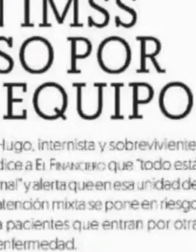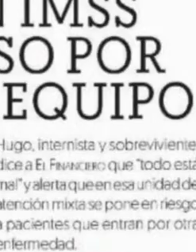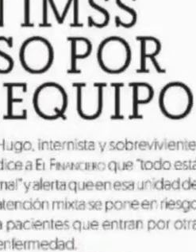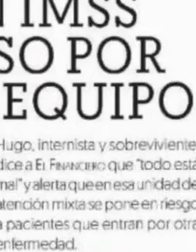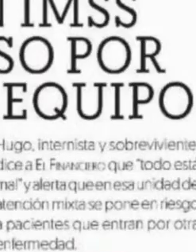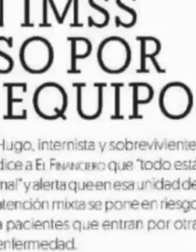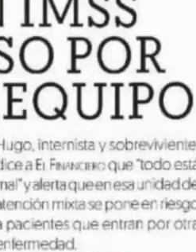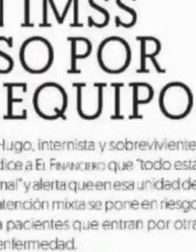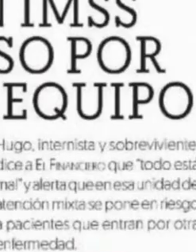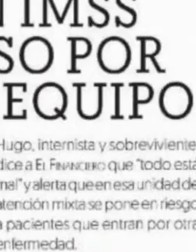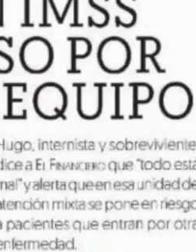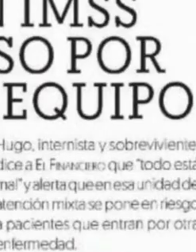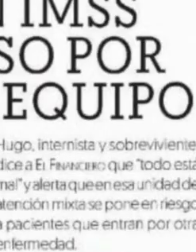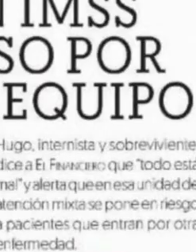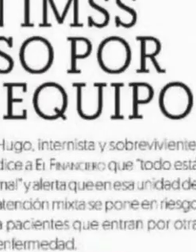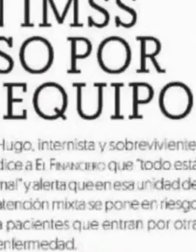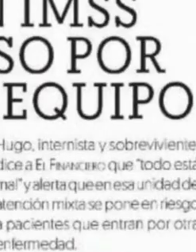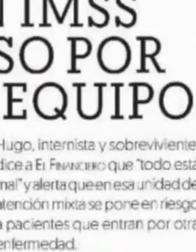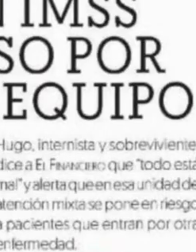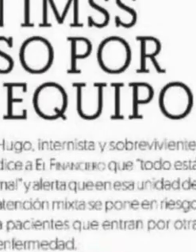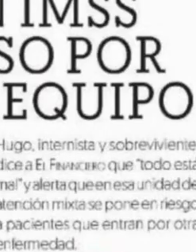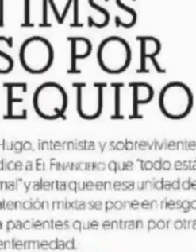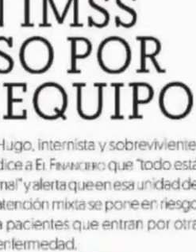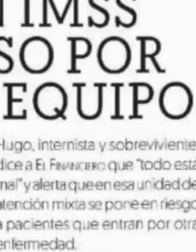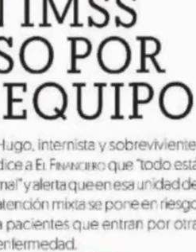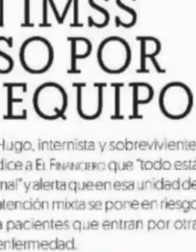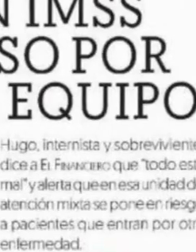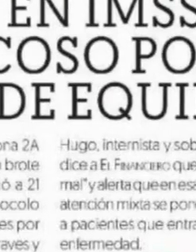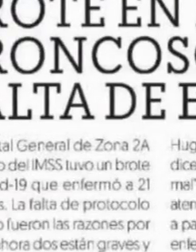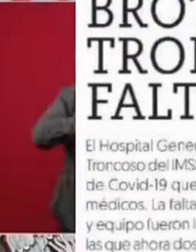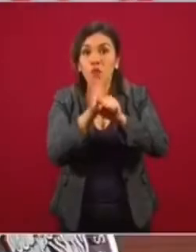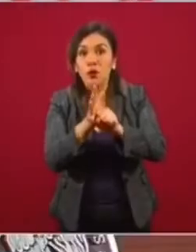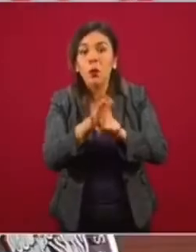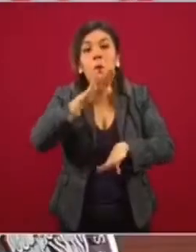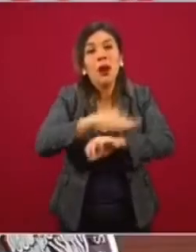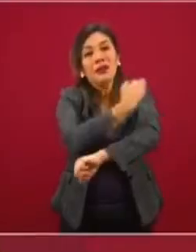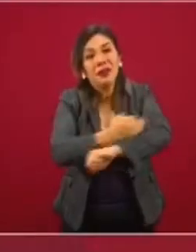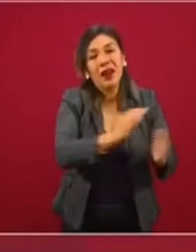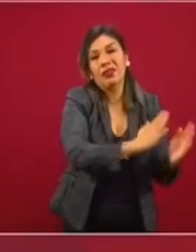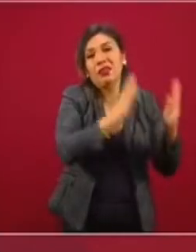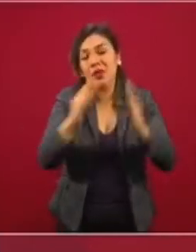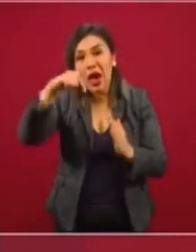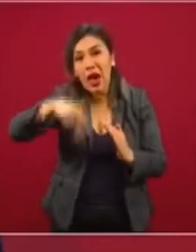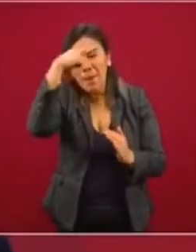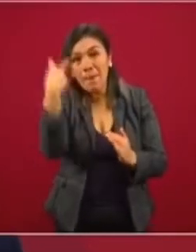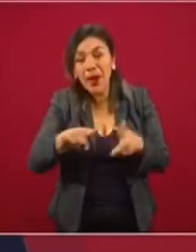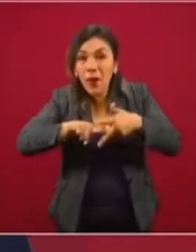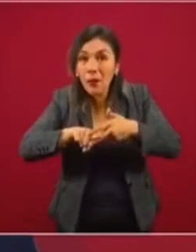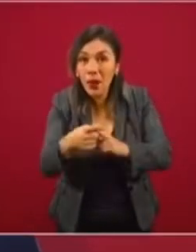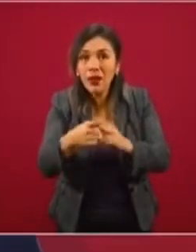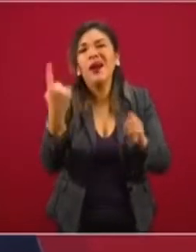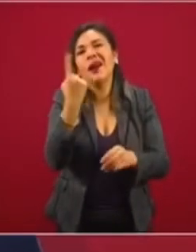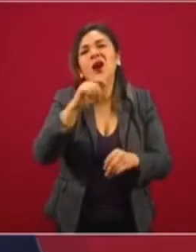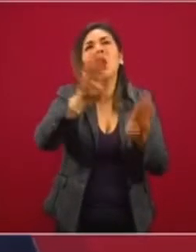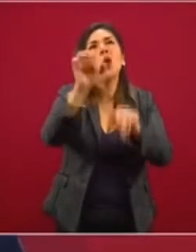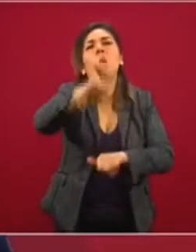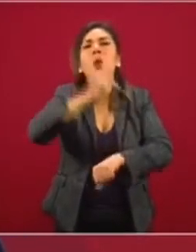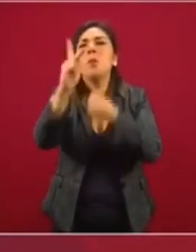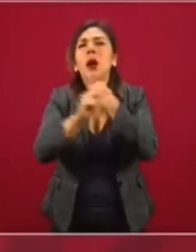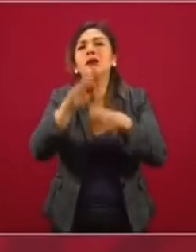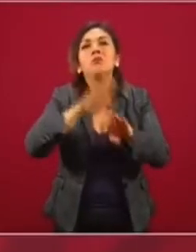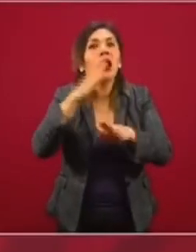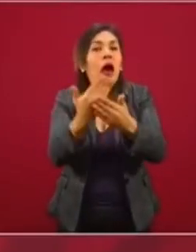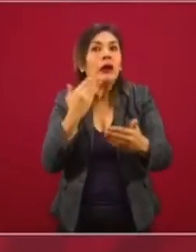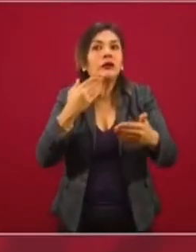El que no nos pegara de inmediato la pandemia, como desgraciadamente sucedió en otros países, nos dio tiempo